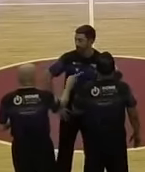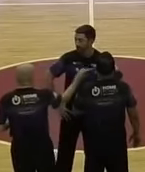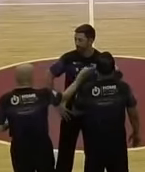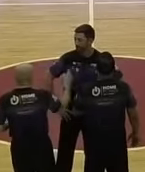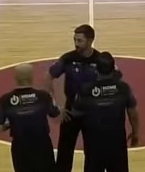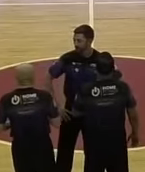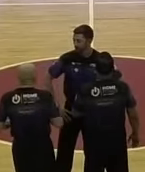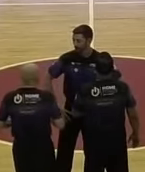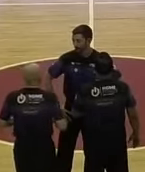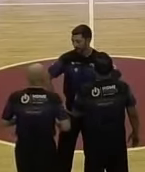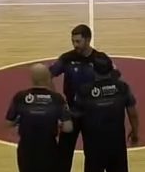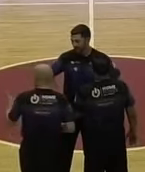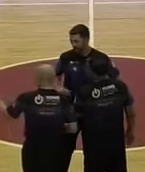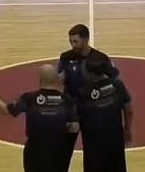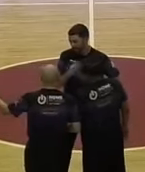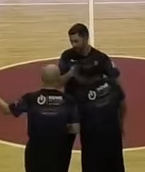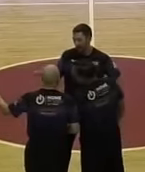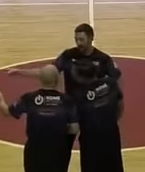gran defensa, justo.